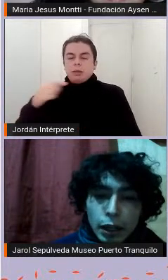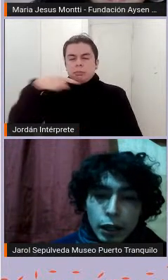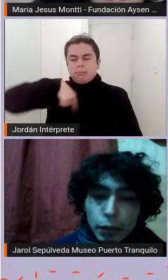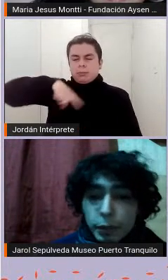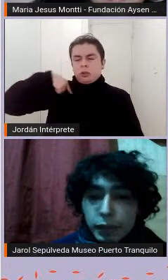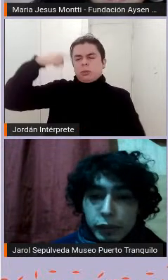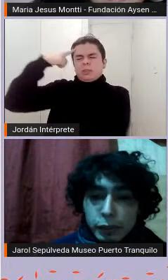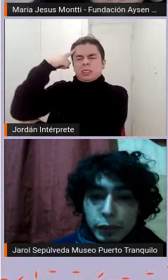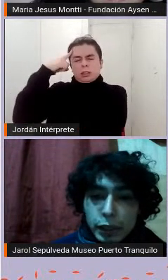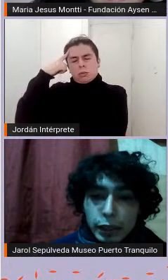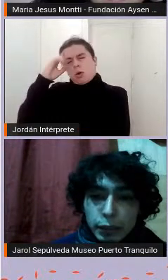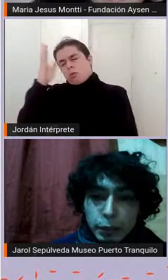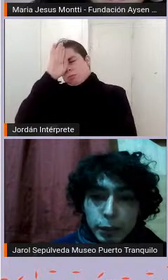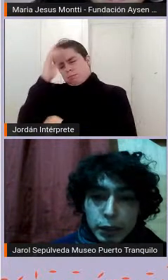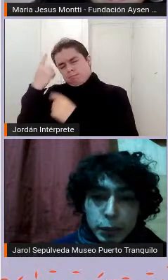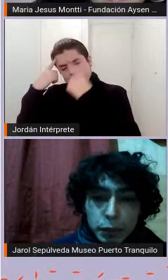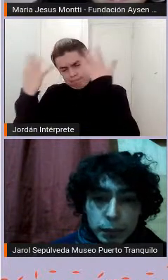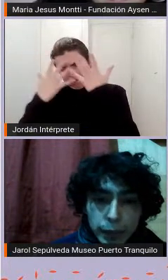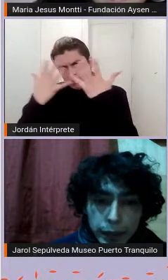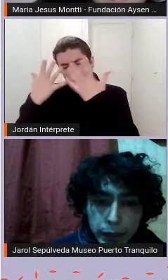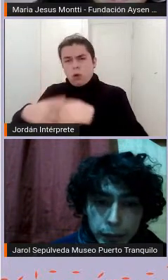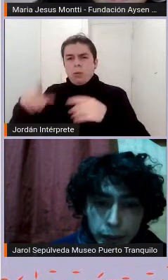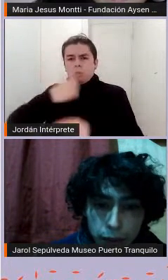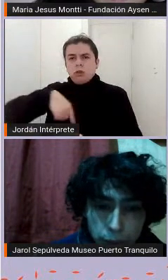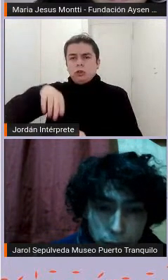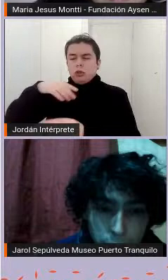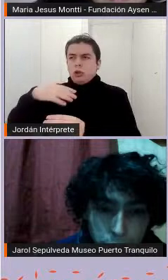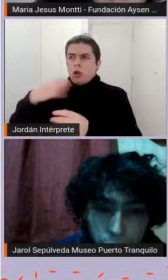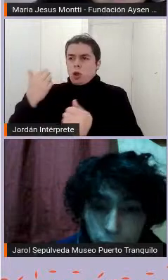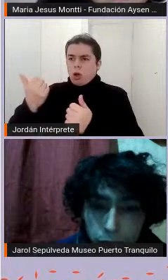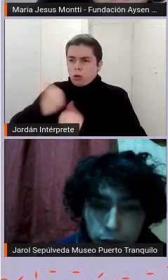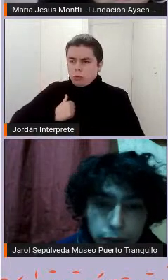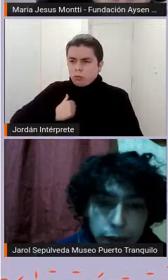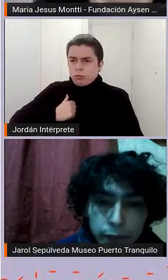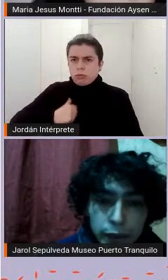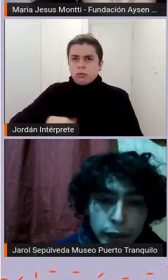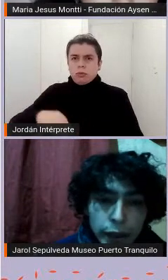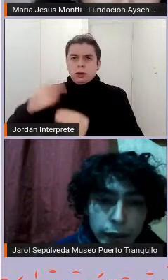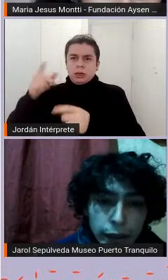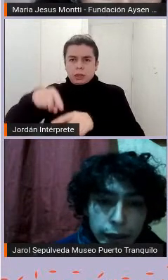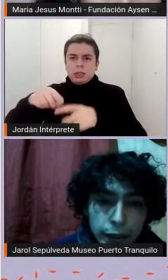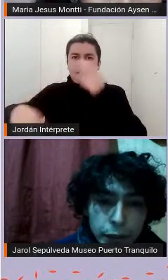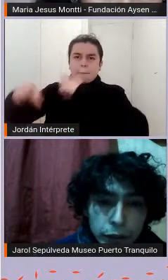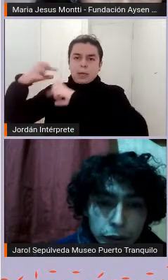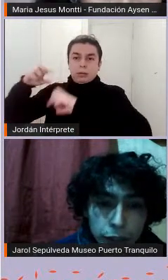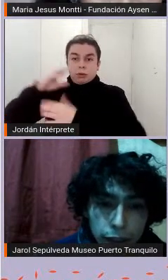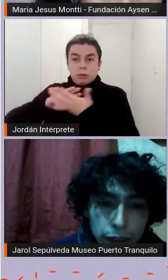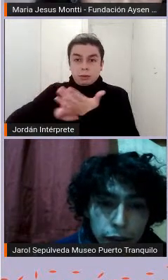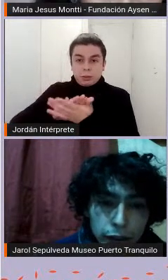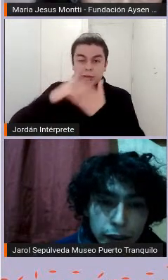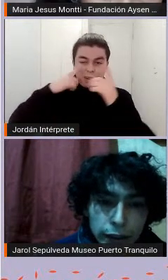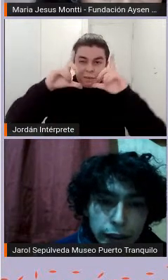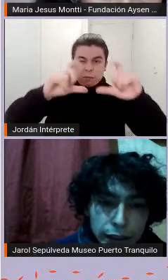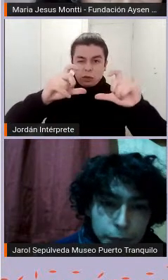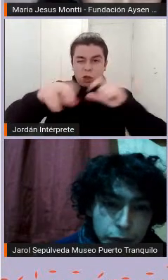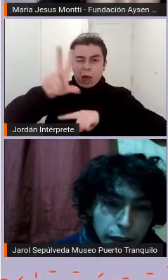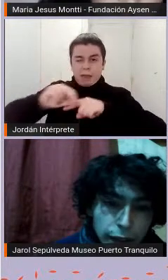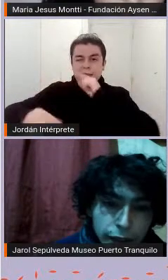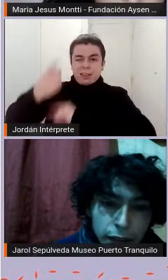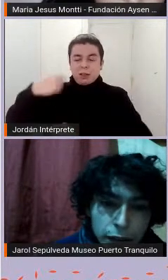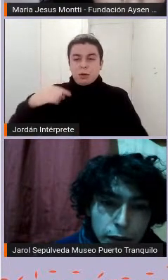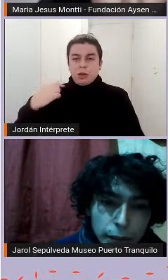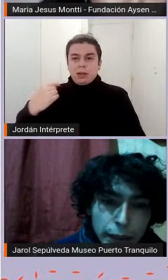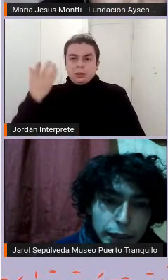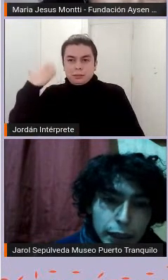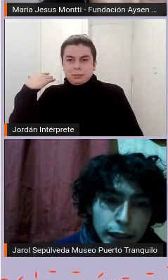replantearnos cómo percibimos este mismo patrimonio. Ahí hay imágenes, por ejemplo, de los años 30, de Puerto Río Tranquilo, donde